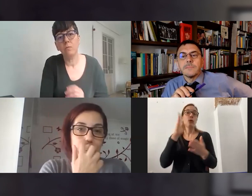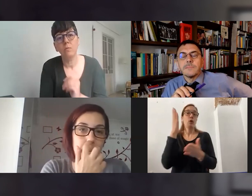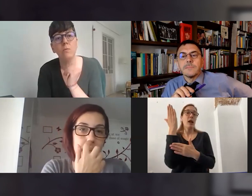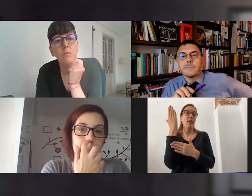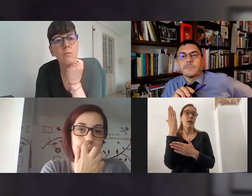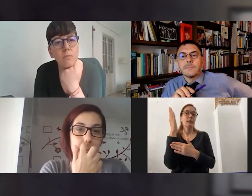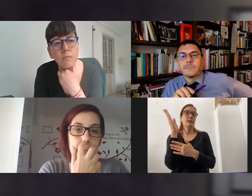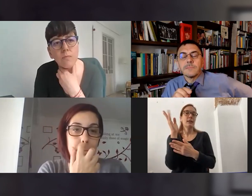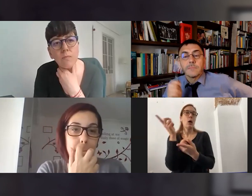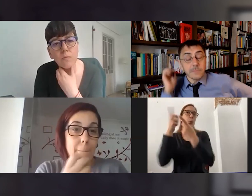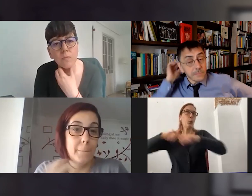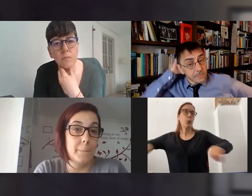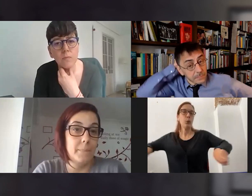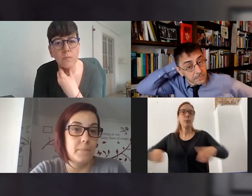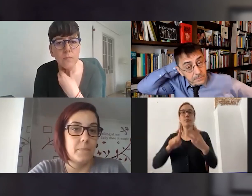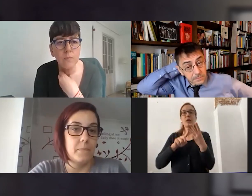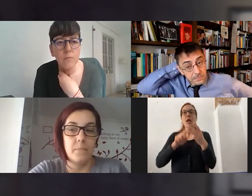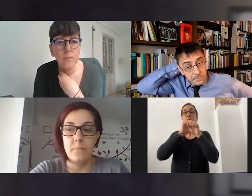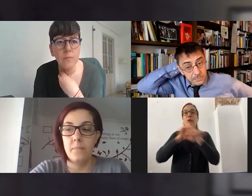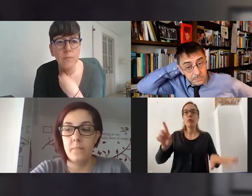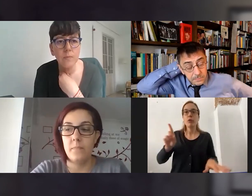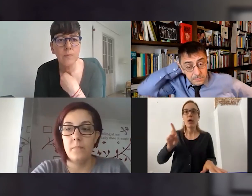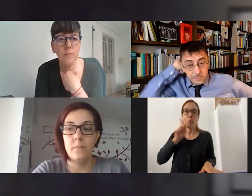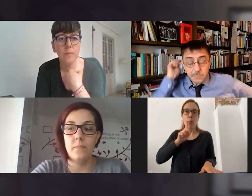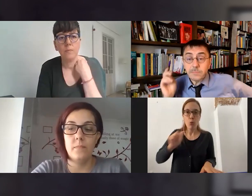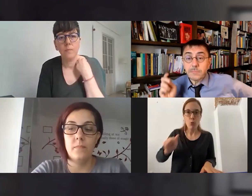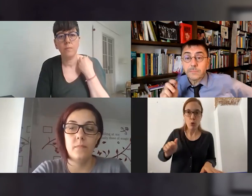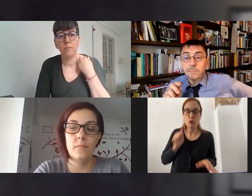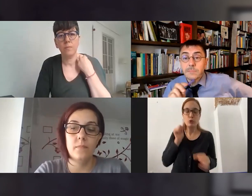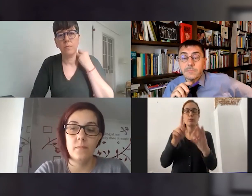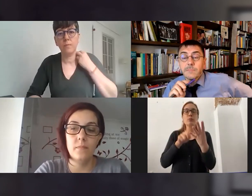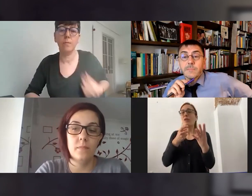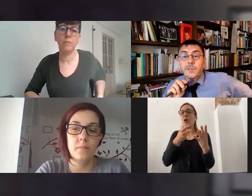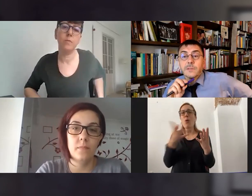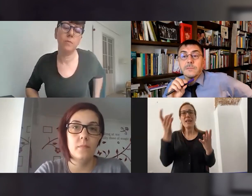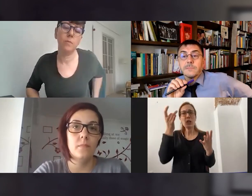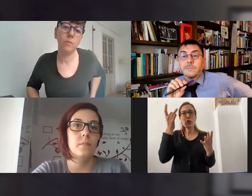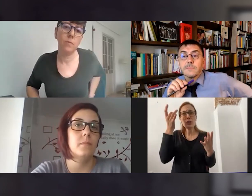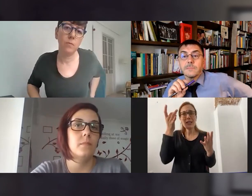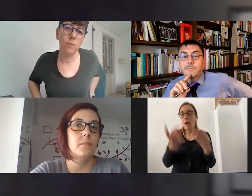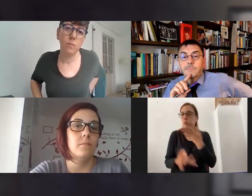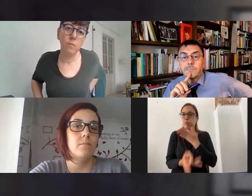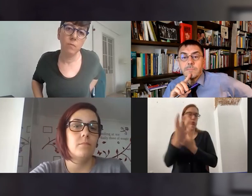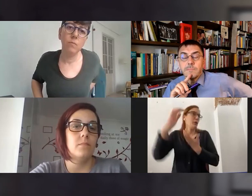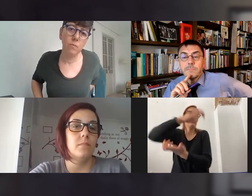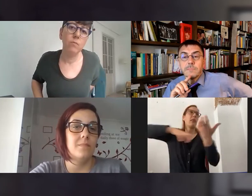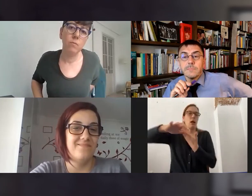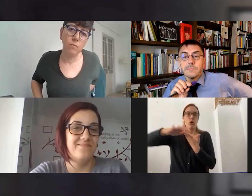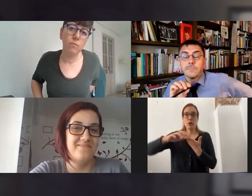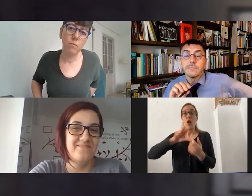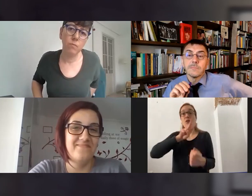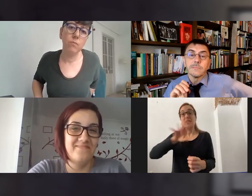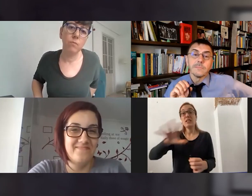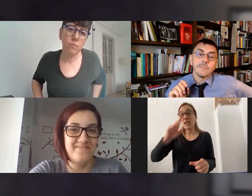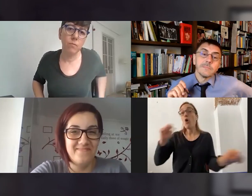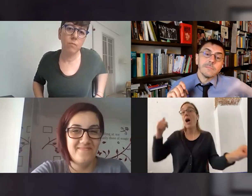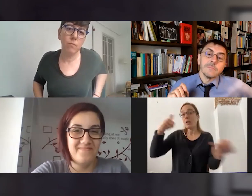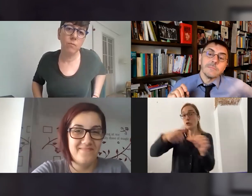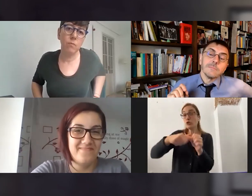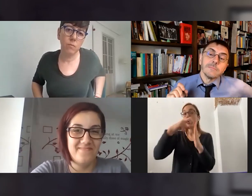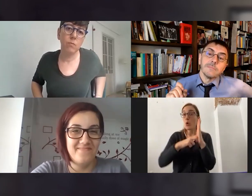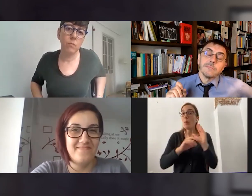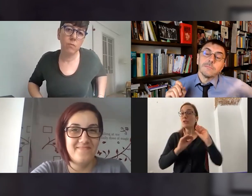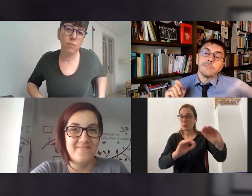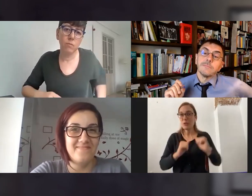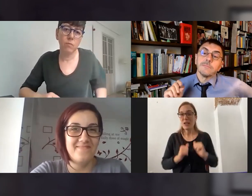convierten cualquier tontería en un escándalo. Al final vemos como, claro, llevan 25 años poniendo las normas, y es que estamos jugando una partida con